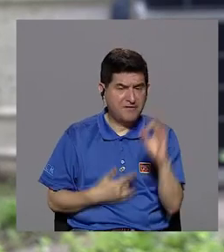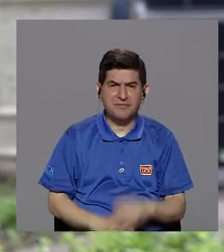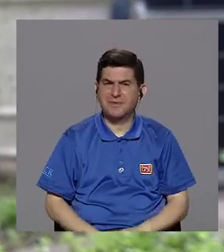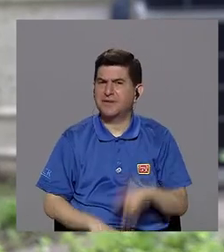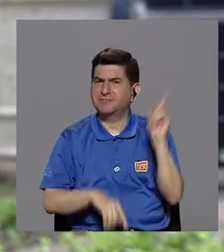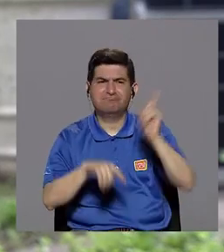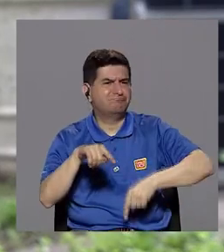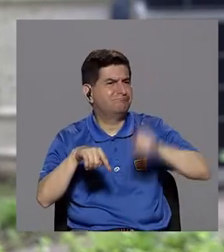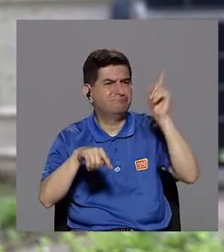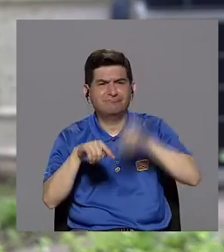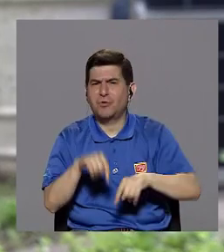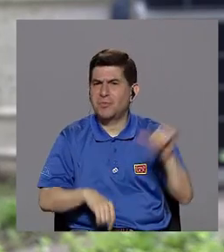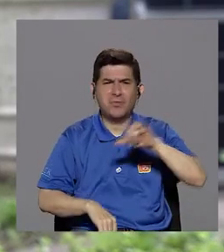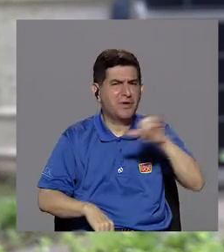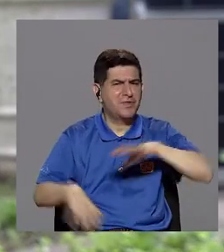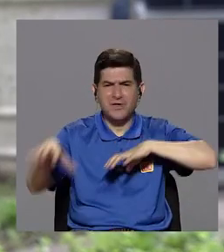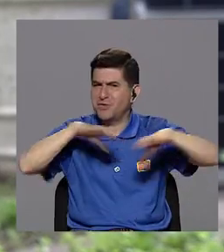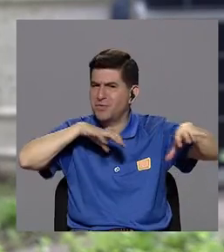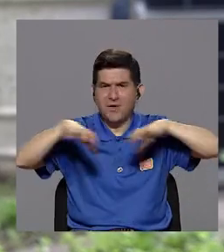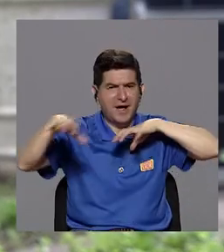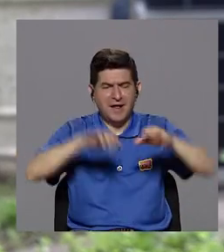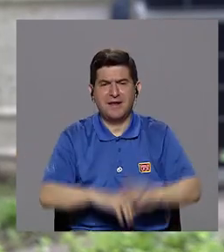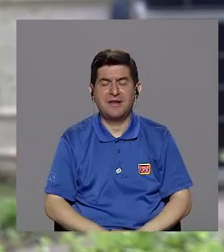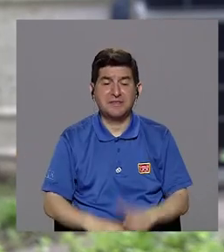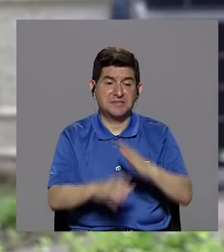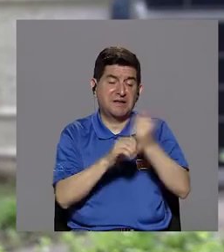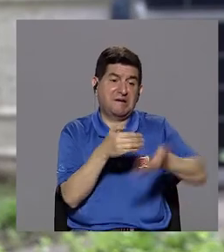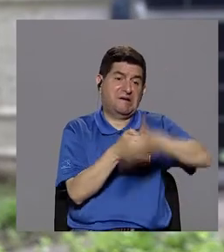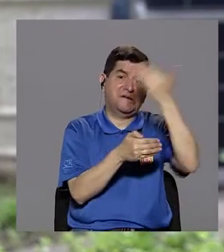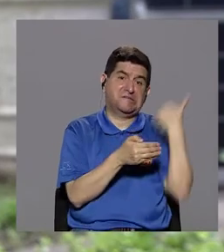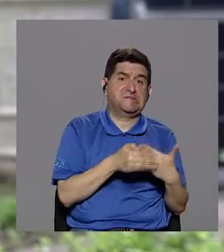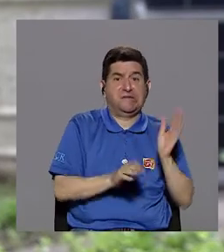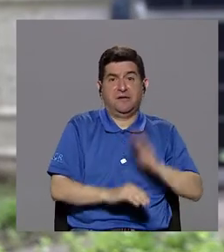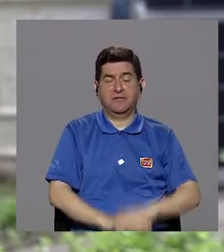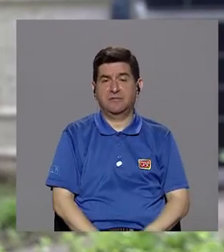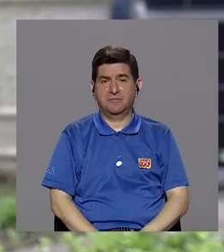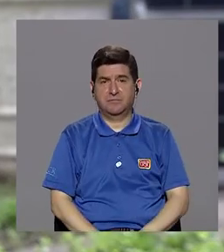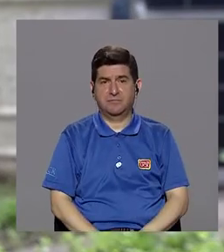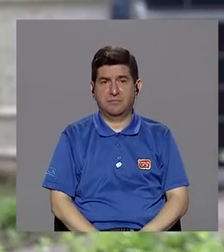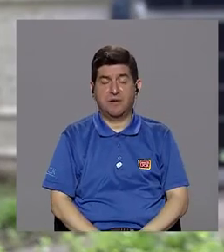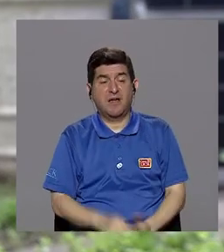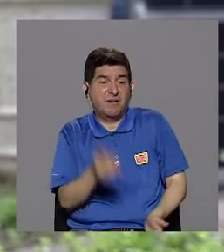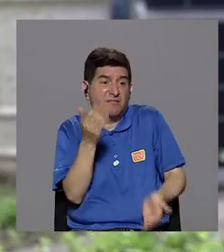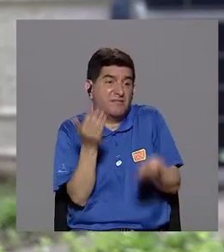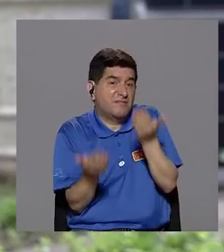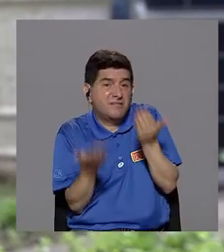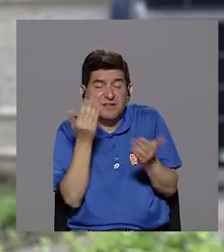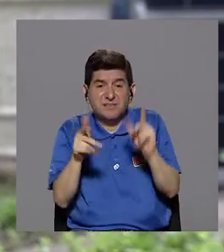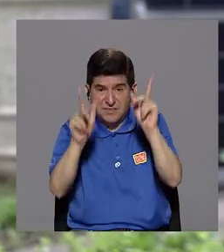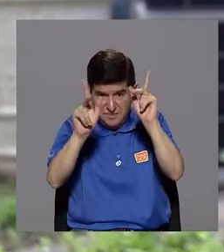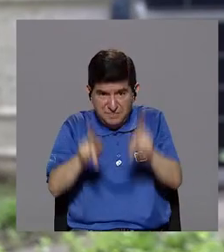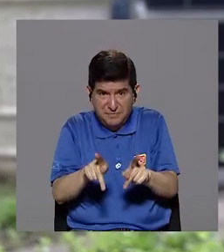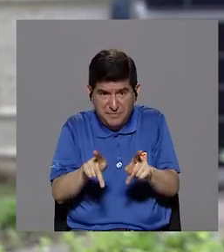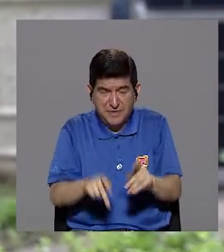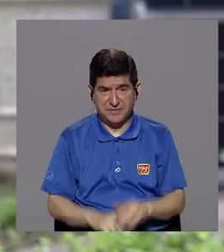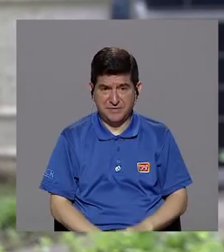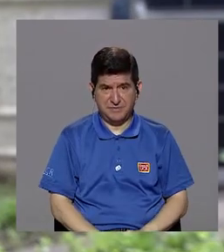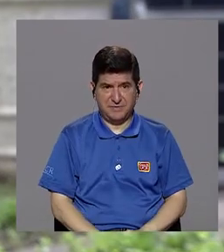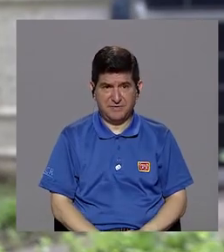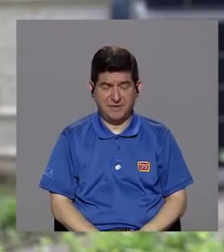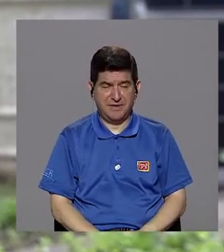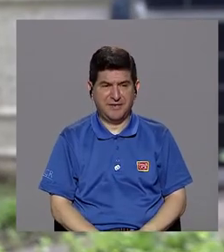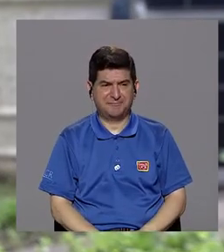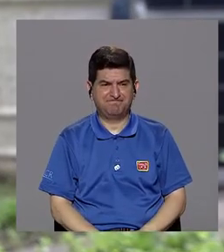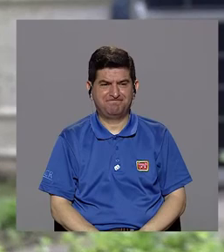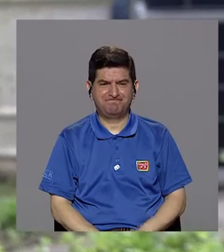no va a poder realizar las mismas actividades que realizaba anteriormente, que probablemente no va a poder o